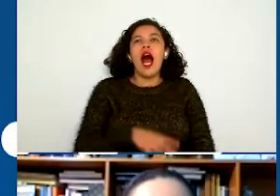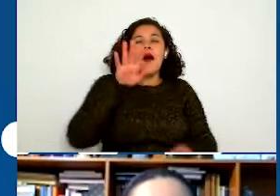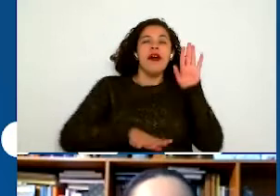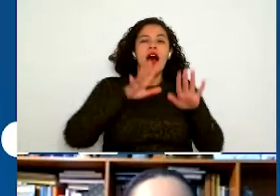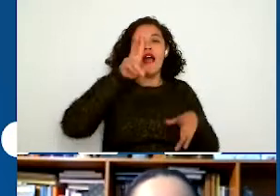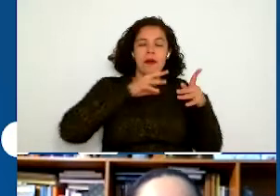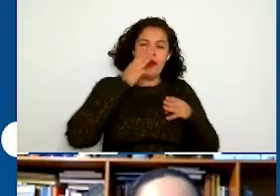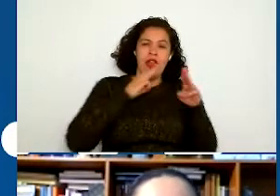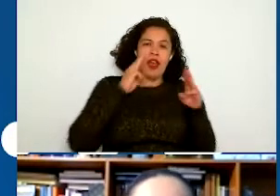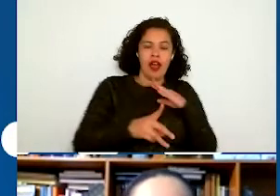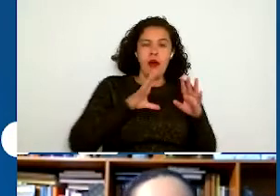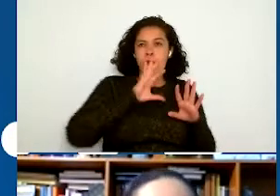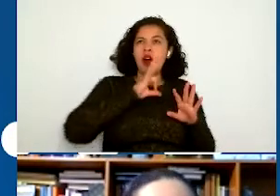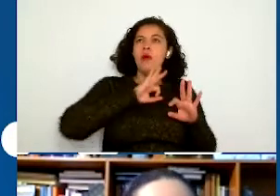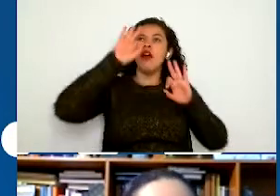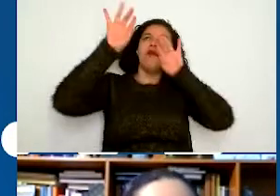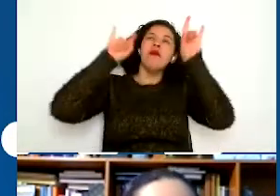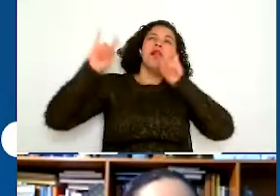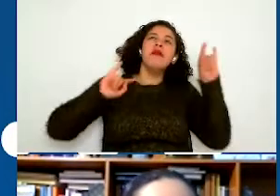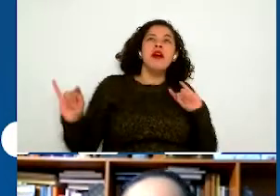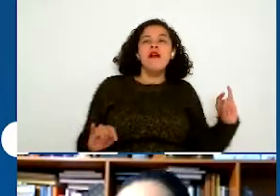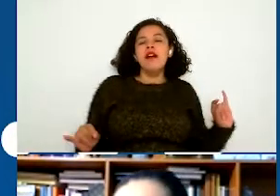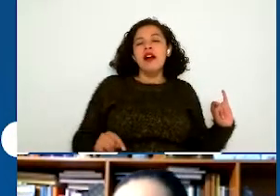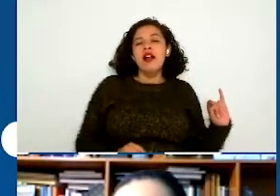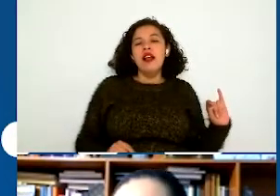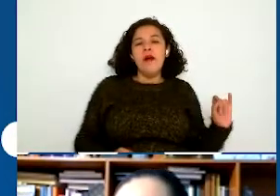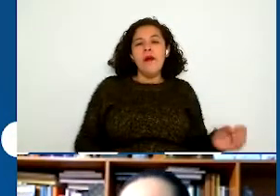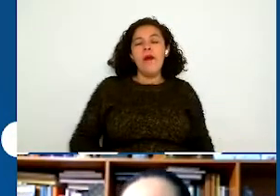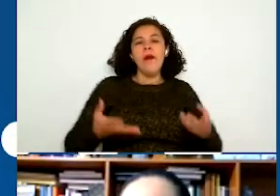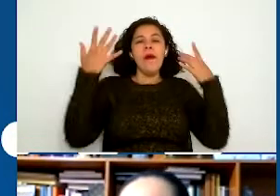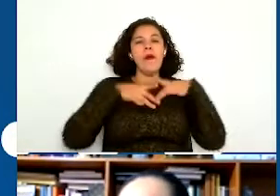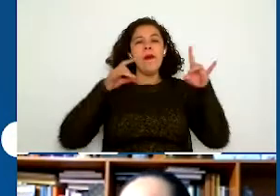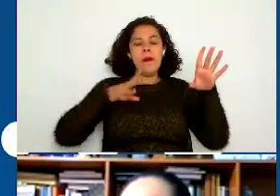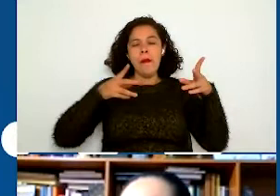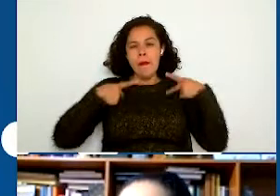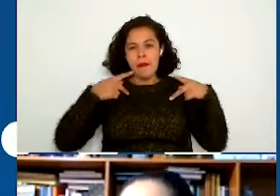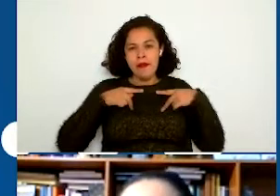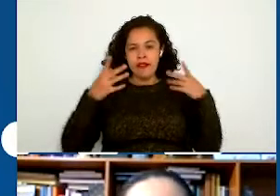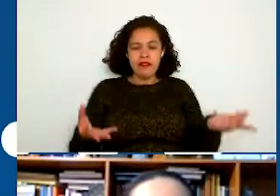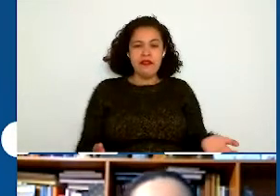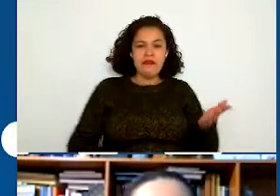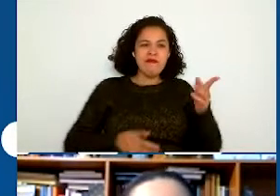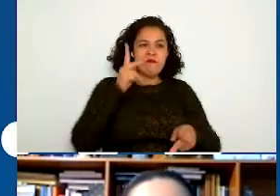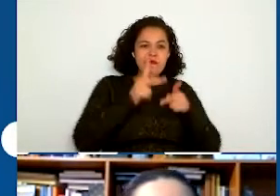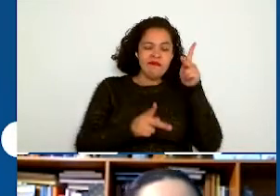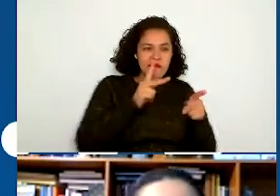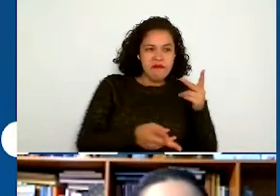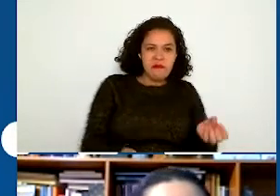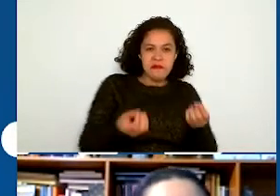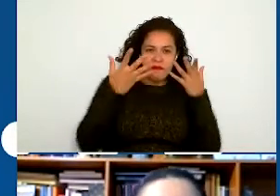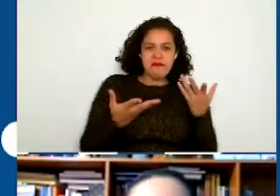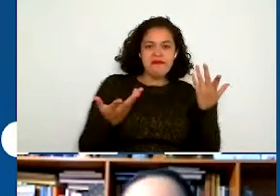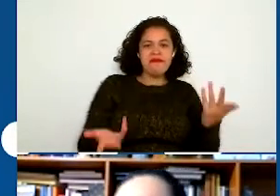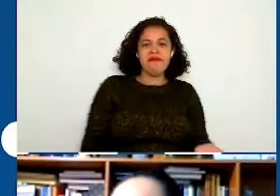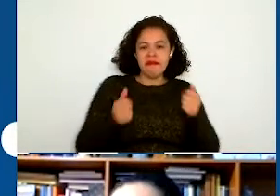que uno tiene que poner cuántas orientaciones di a la persona, cuántas intervenciones, cuántas atenciones